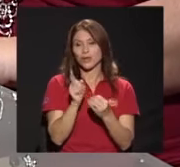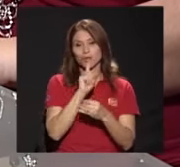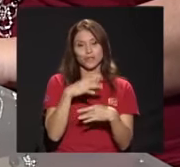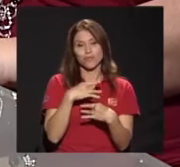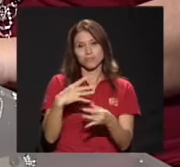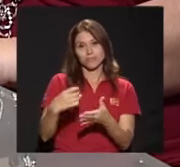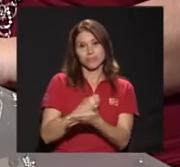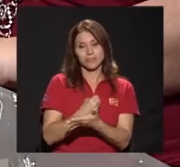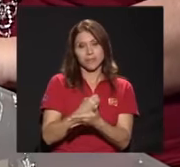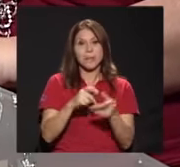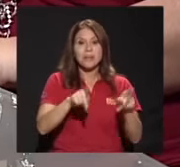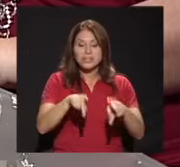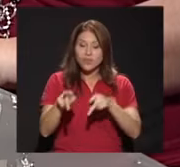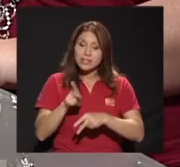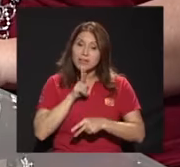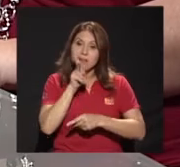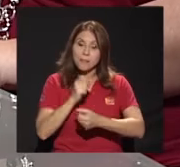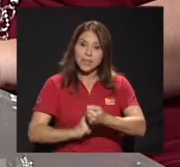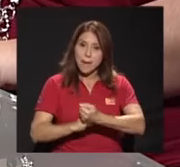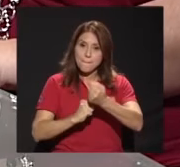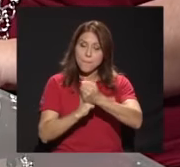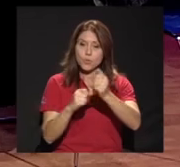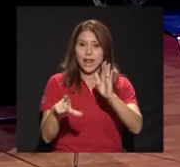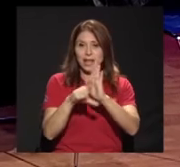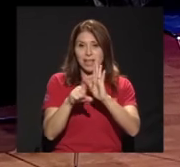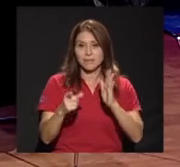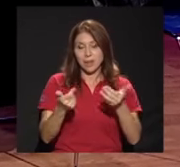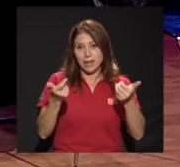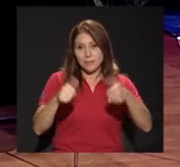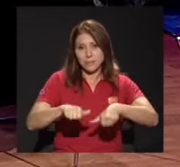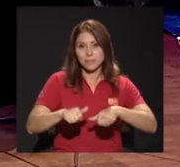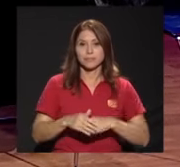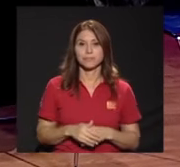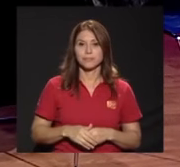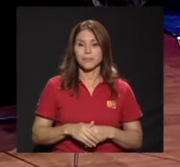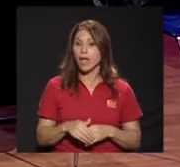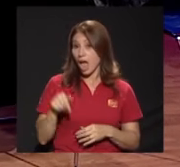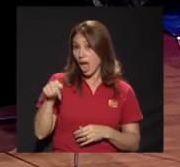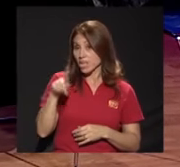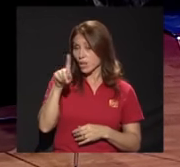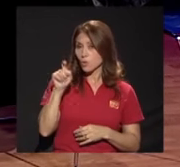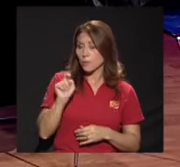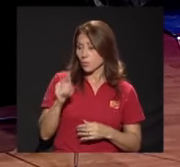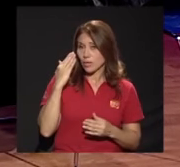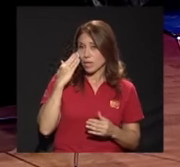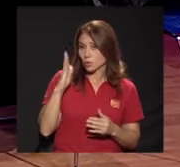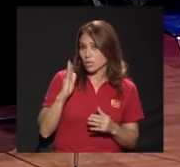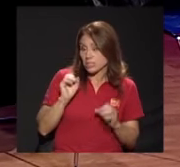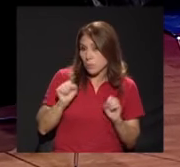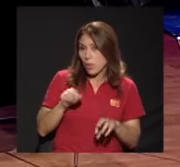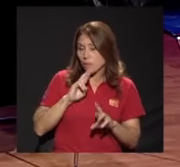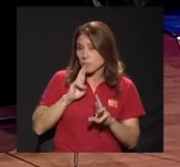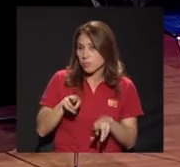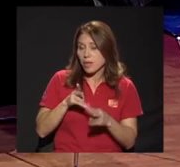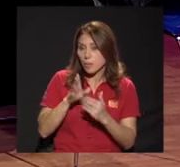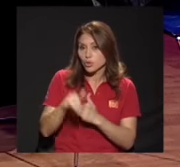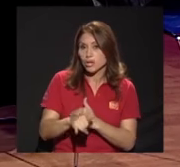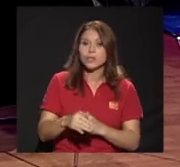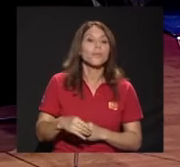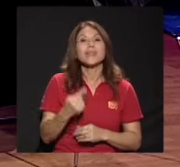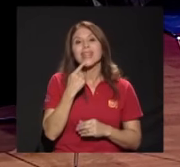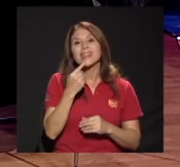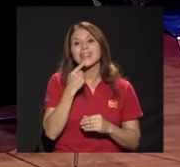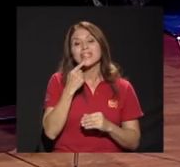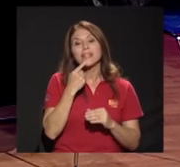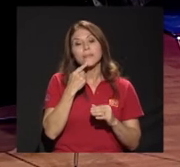realmente han estado apoyando la causa de la ley. Aquí hay una pregunta que no sé si está dentro de las posibilidades del proyecto, dice, entre los cánones